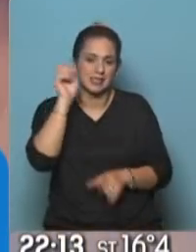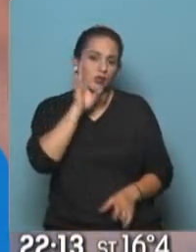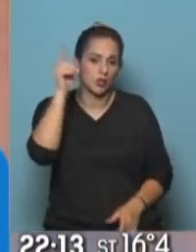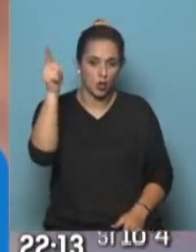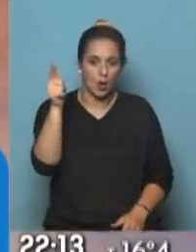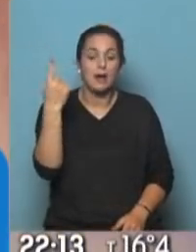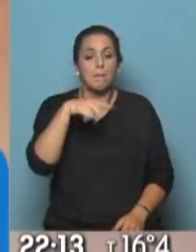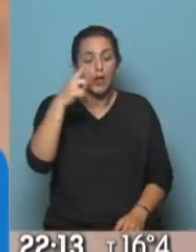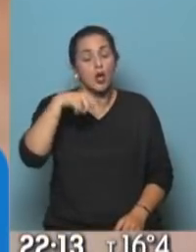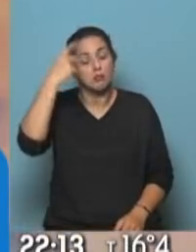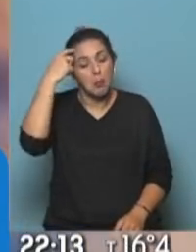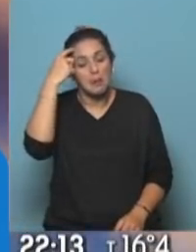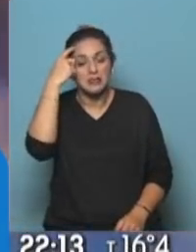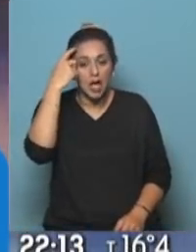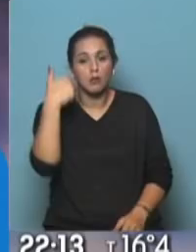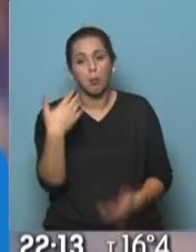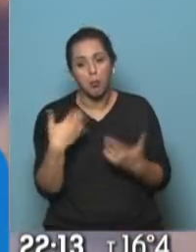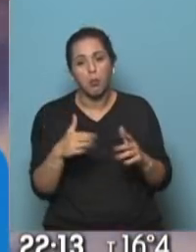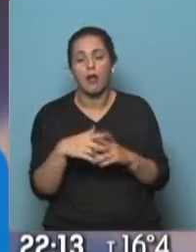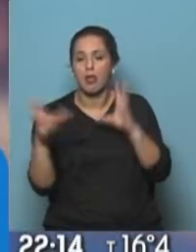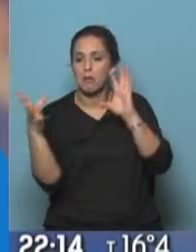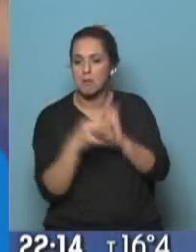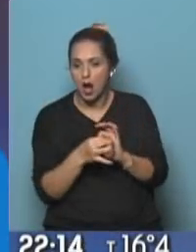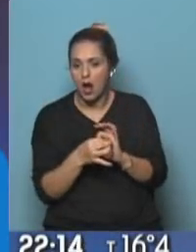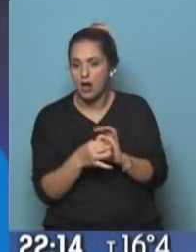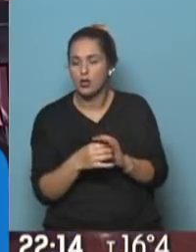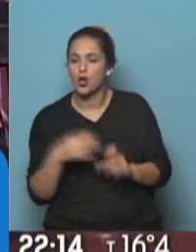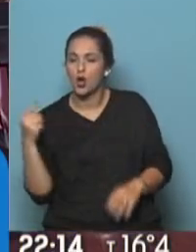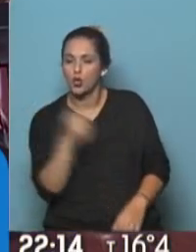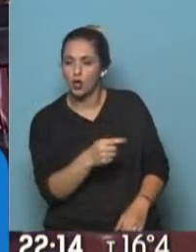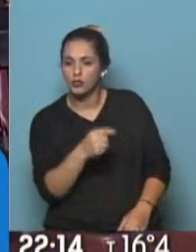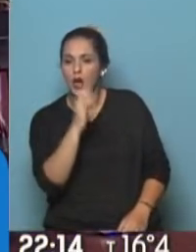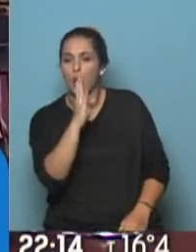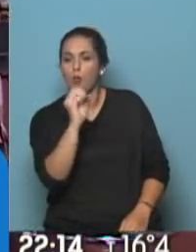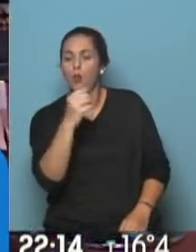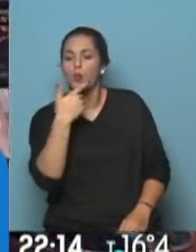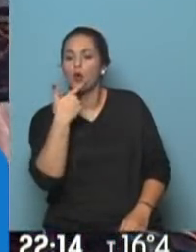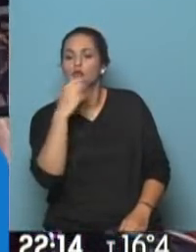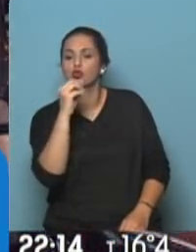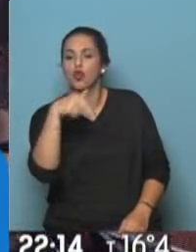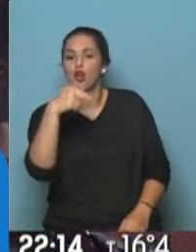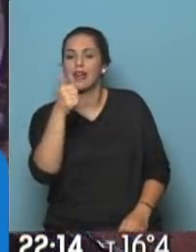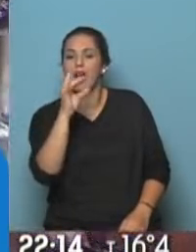puede imaginar que se podrían llegar a unir en contra de Bolsonaro. ¿Cómo lo ves?